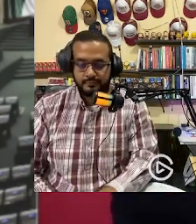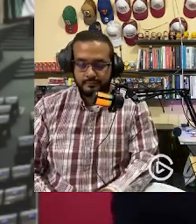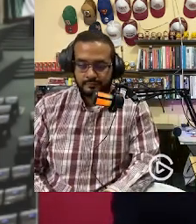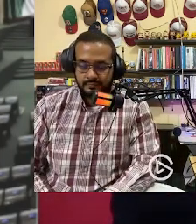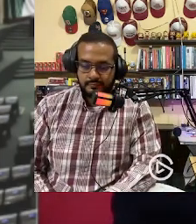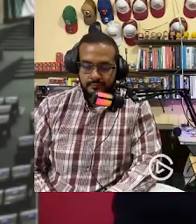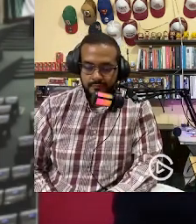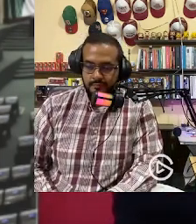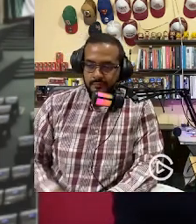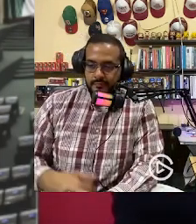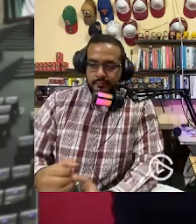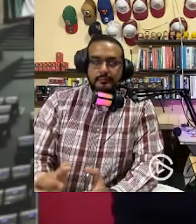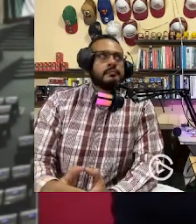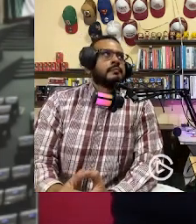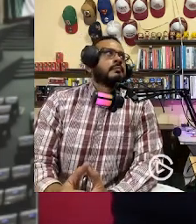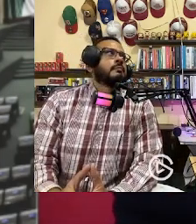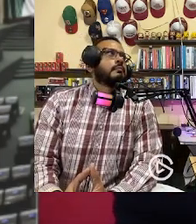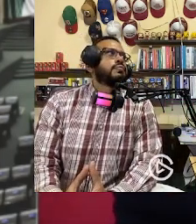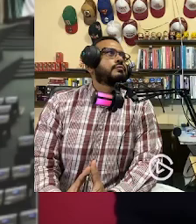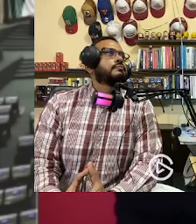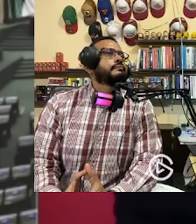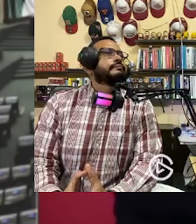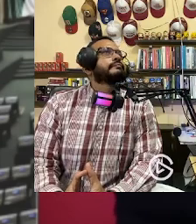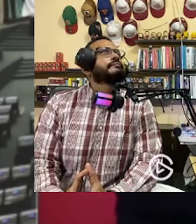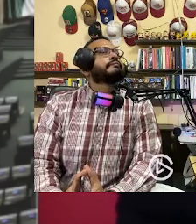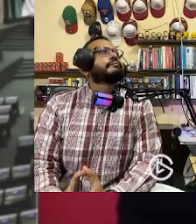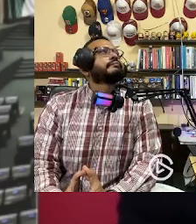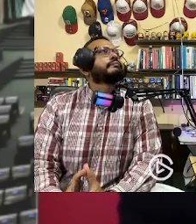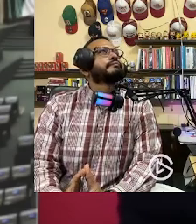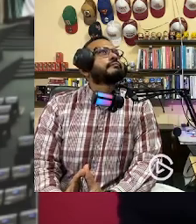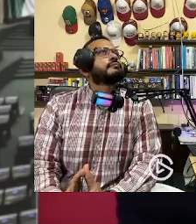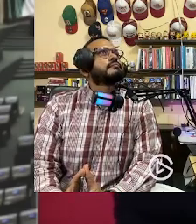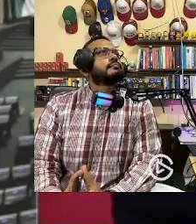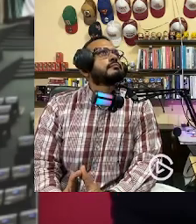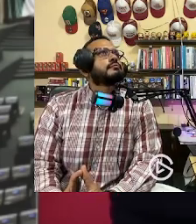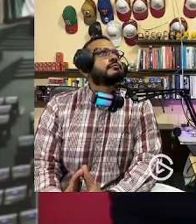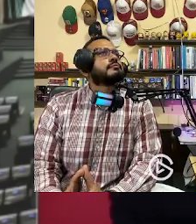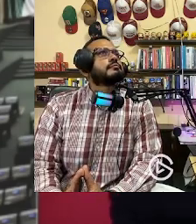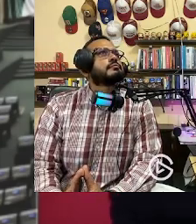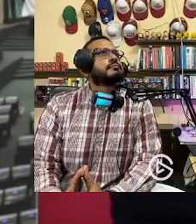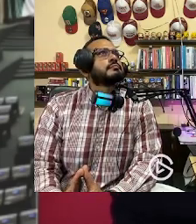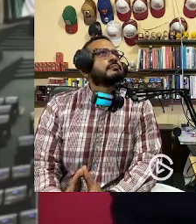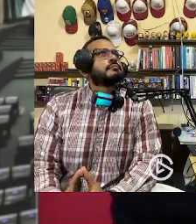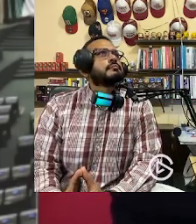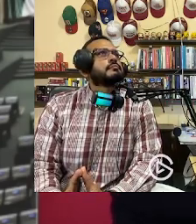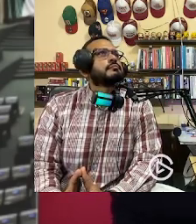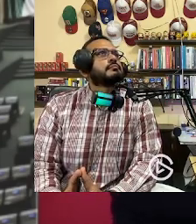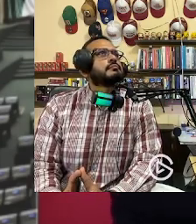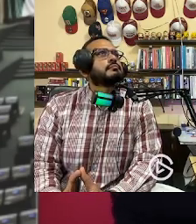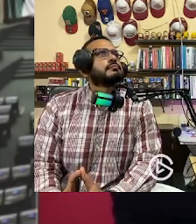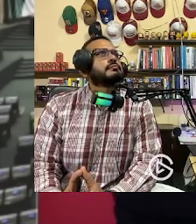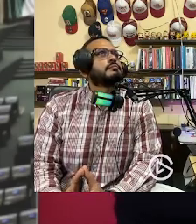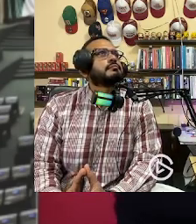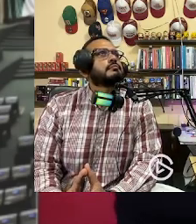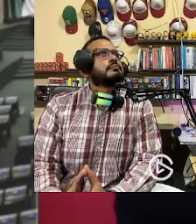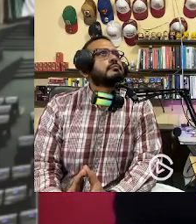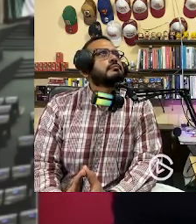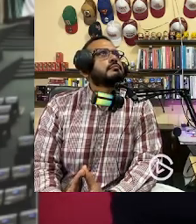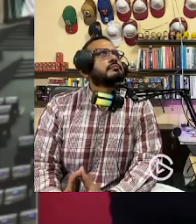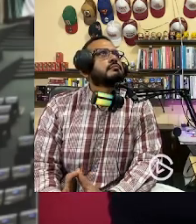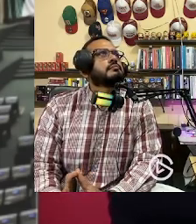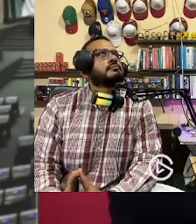partido. Y lo mismo recientemente en 2021, donde también hubieron coaliciones y también